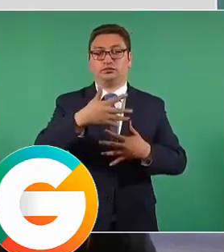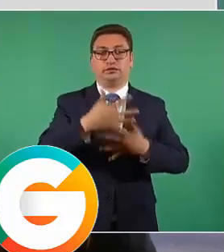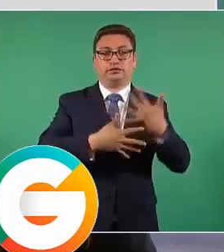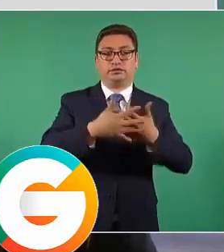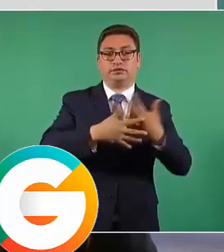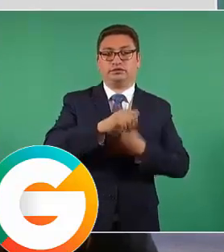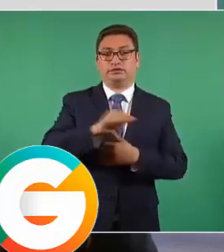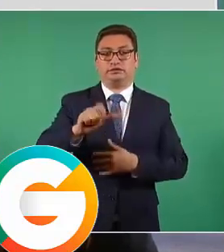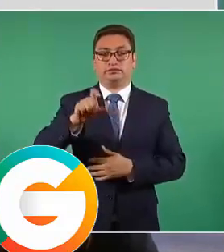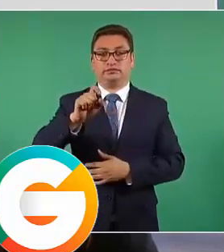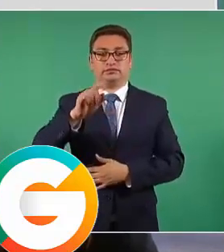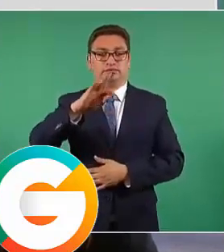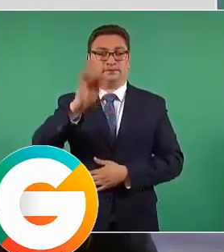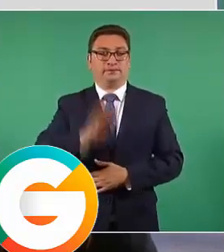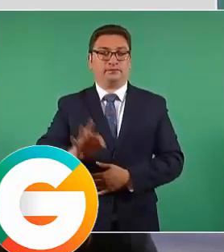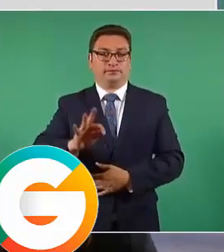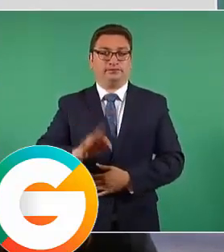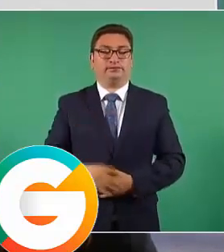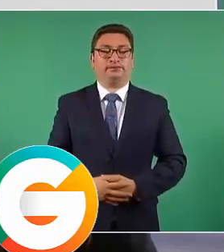20%.